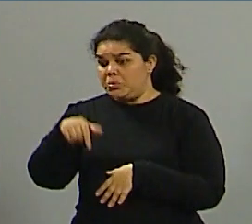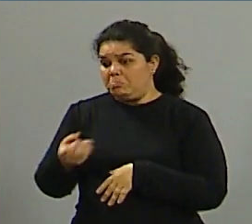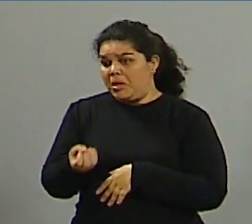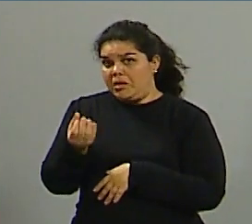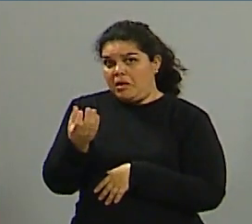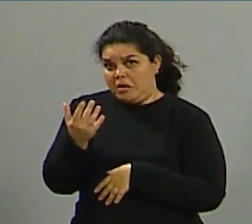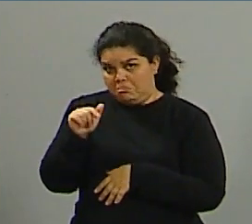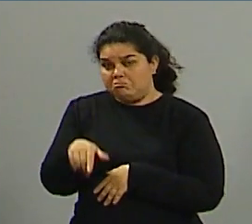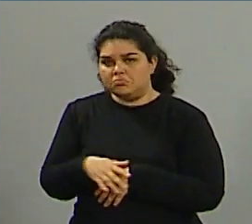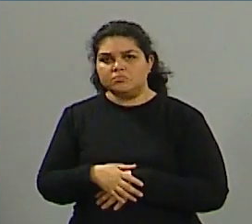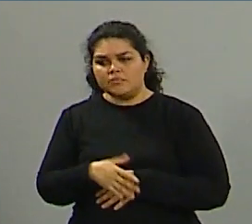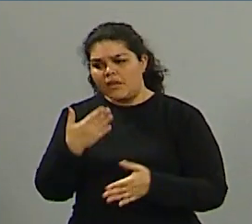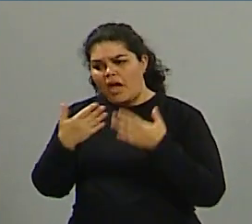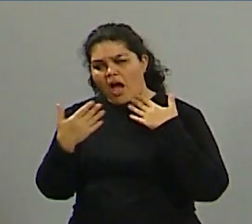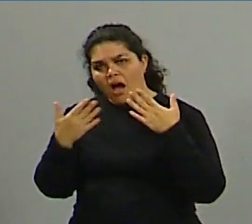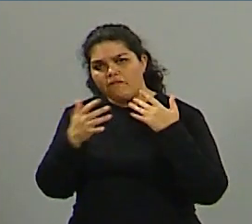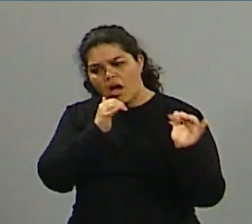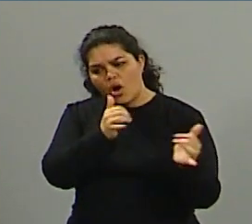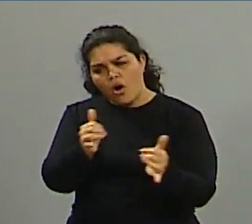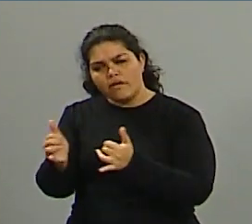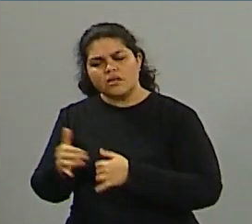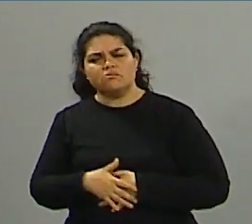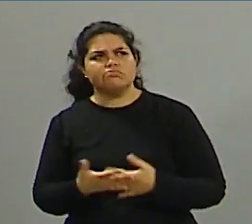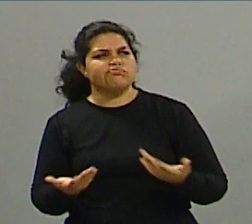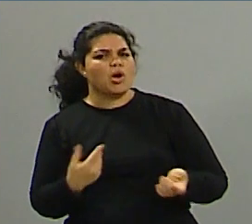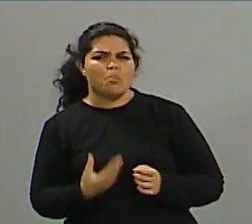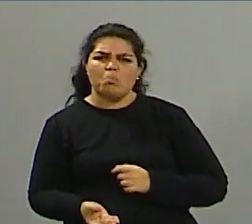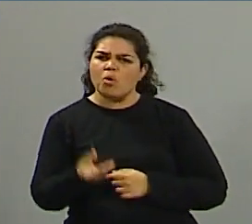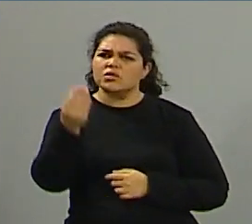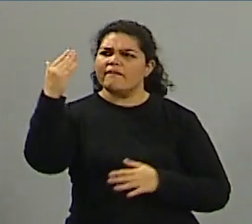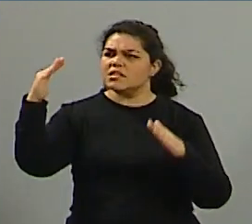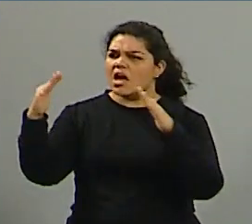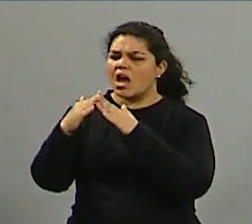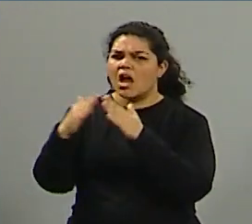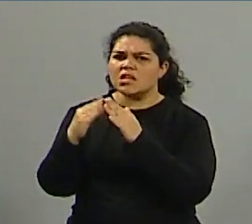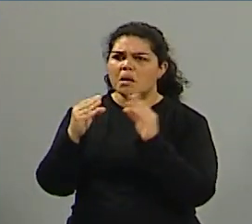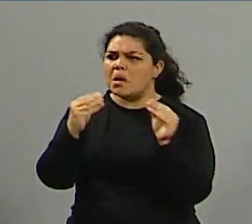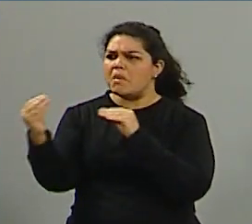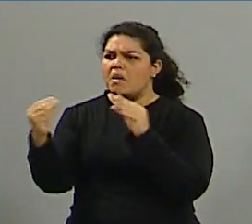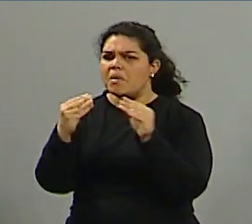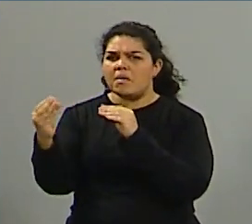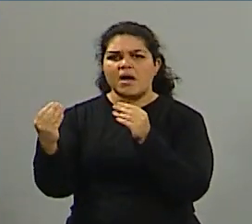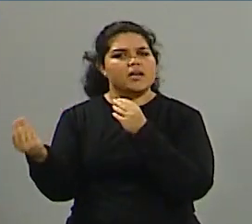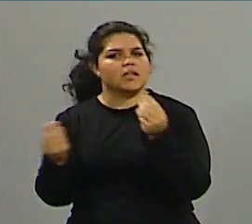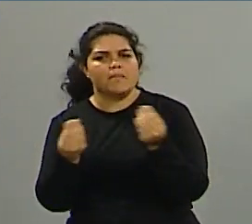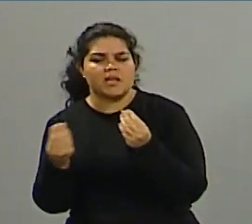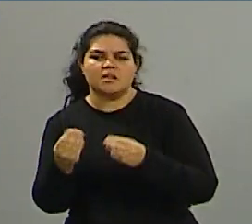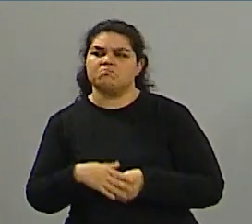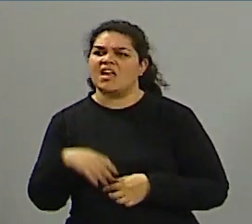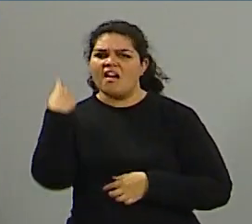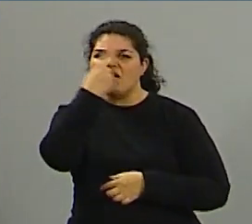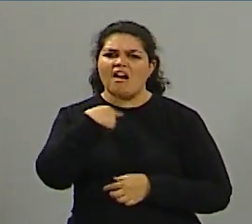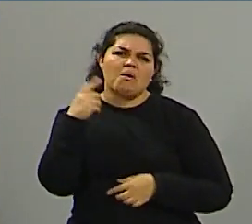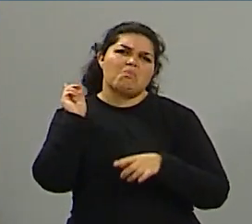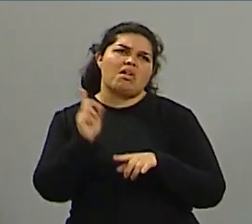dijeron que, o escuchamos en casa de esto no se soluciona más, son siempre las mismas personas las que rondan en la política, las cosas